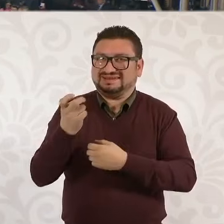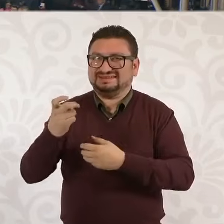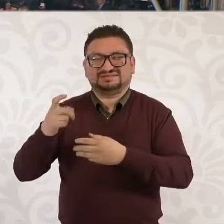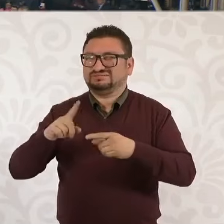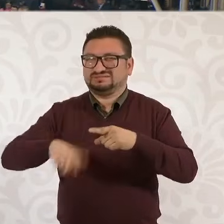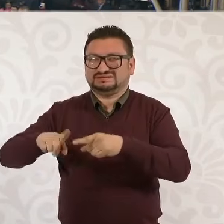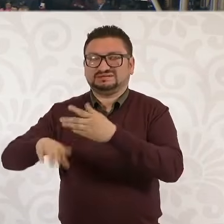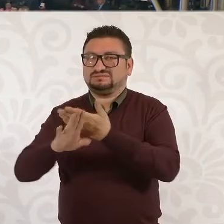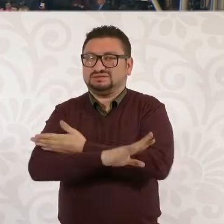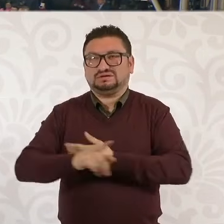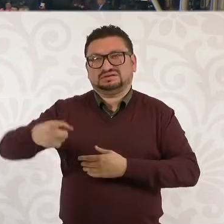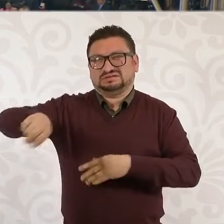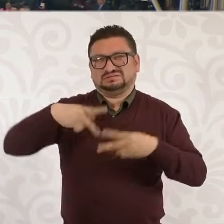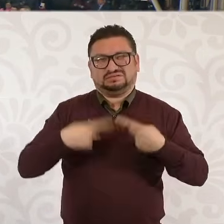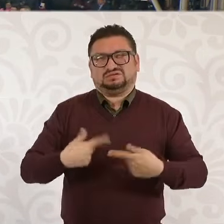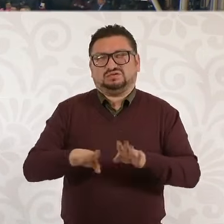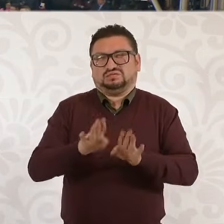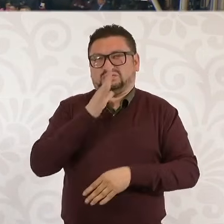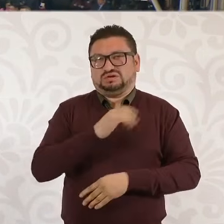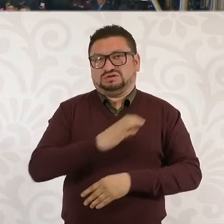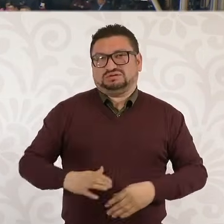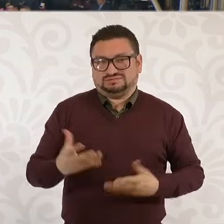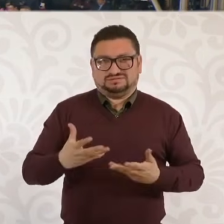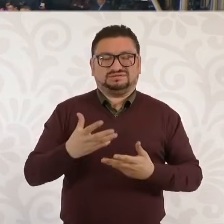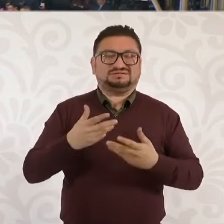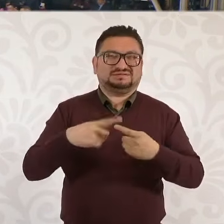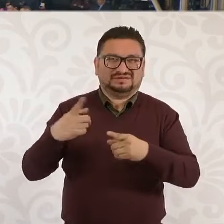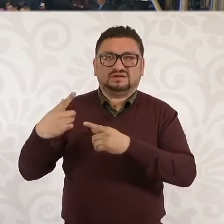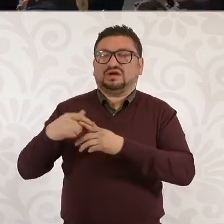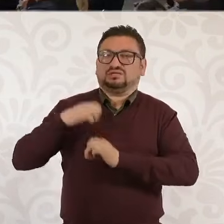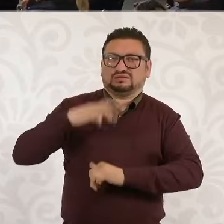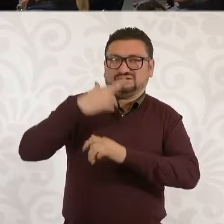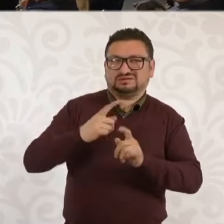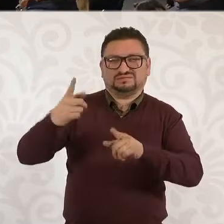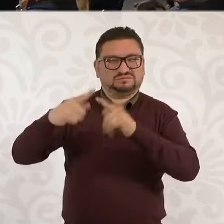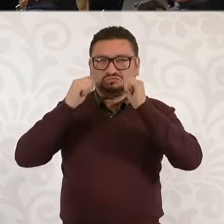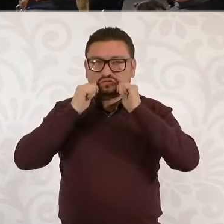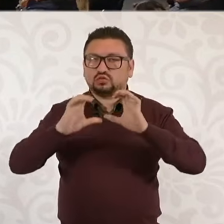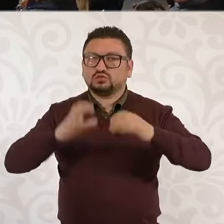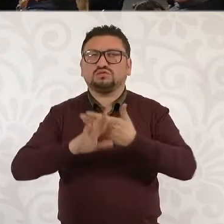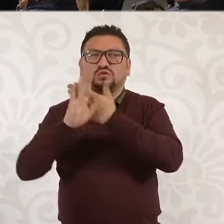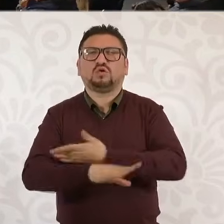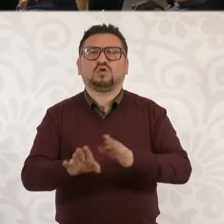tipo de personajes impresentables pues para cualquier tipo de cargo público en nuestro país, Presidenta.